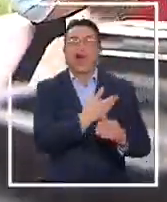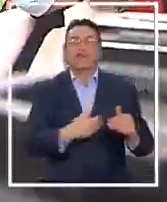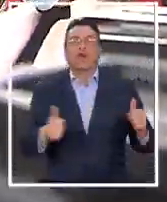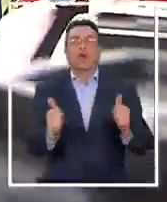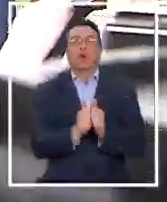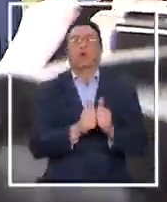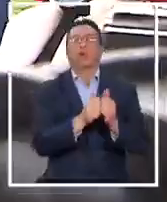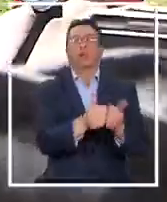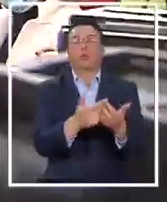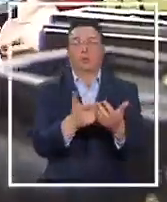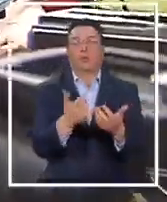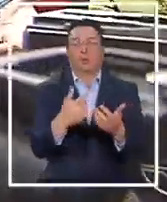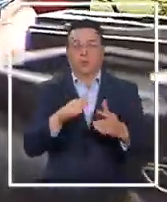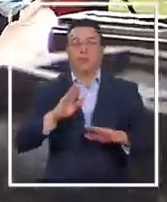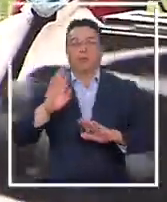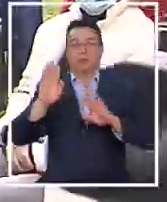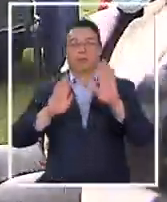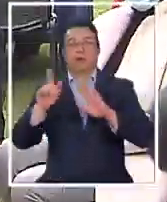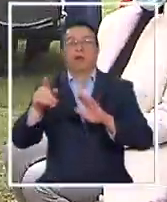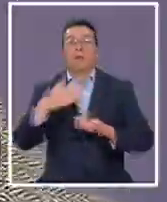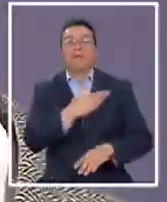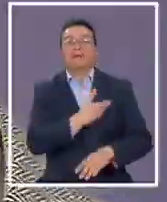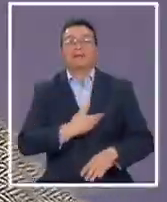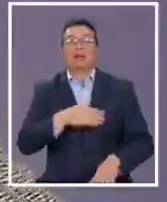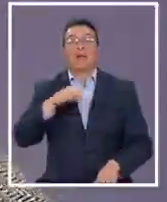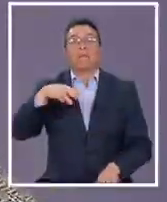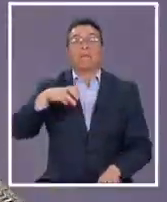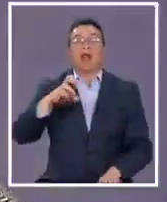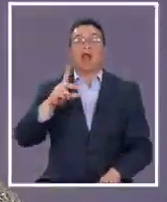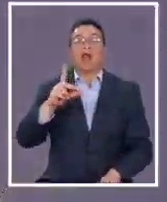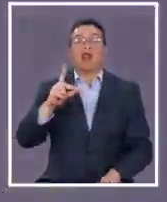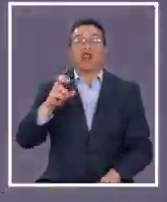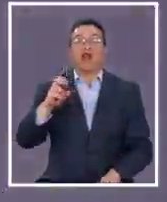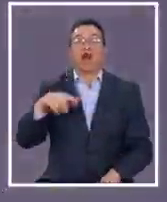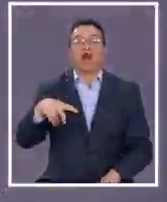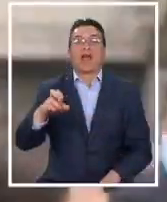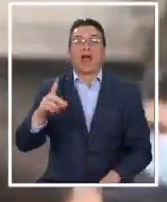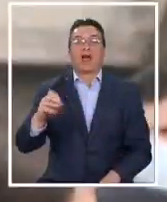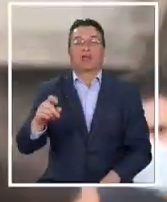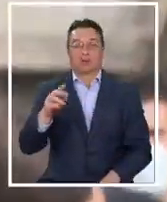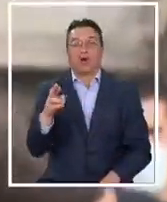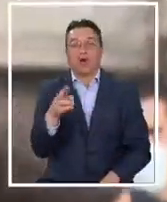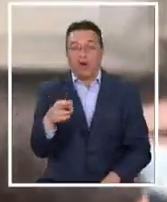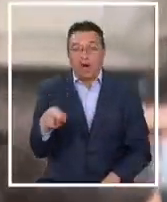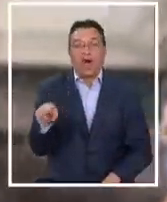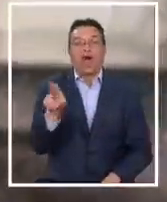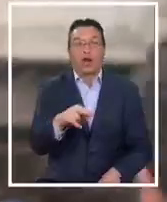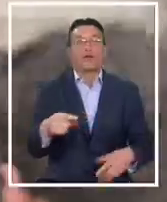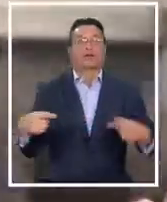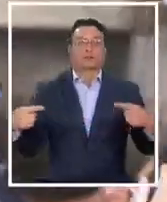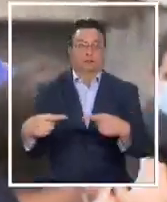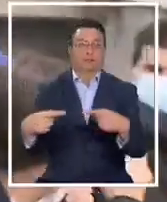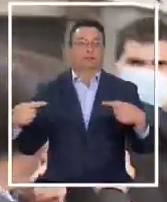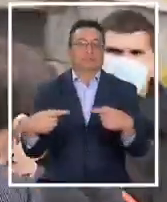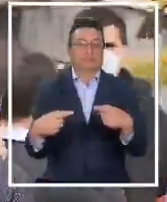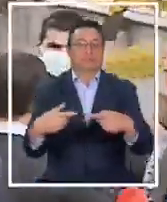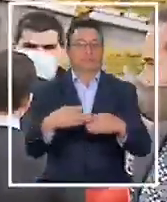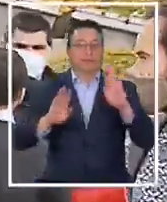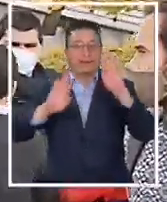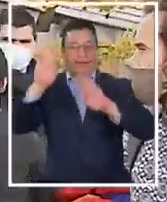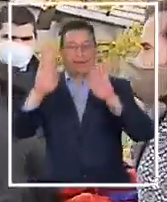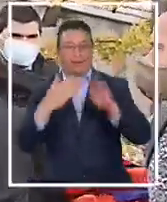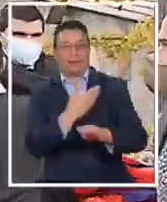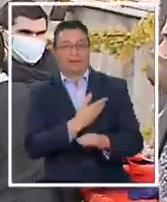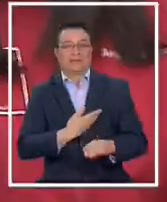ellas enviada por el candidato presidencial radical Carlos Maldonado. Un nuevo episodio que vuelve a tensar las relaciones entre los presidenciables de